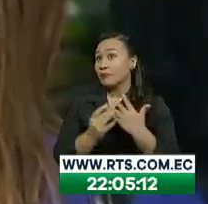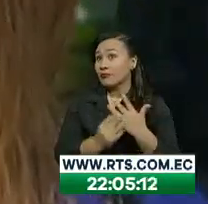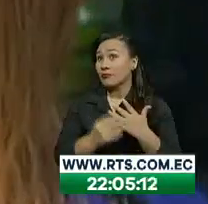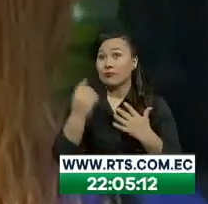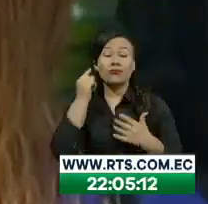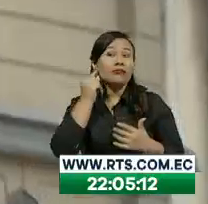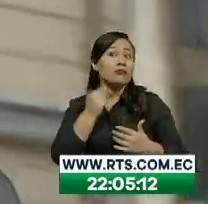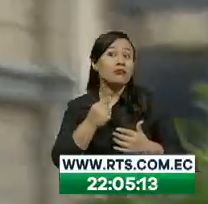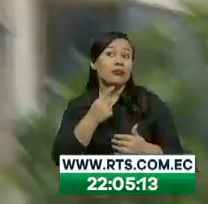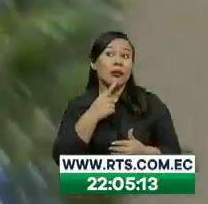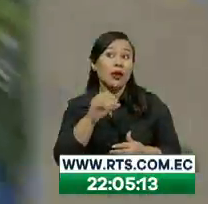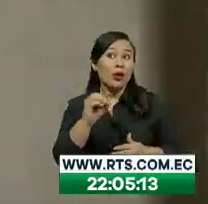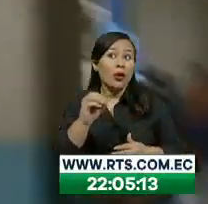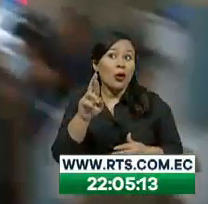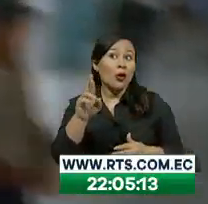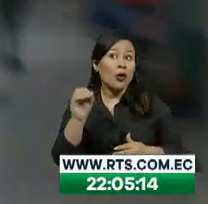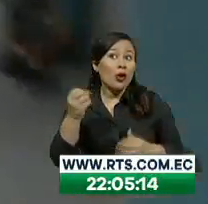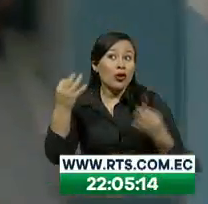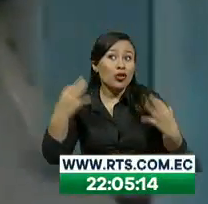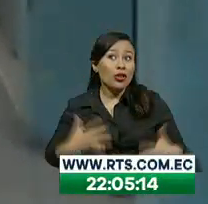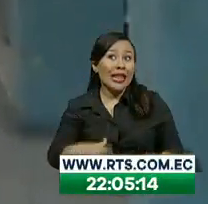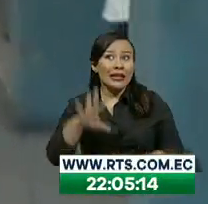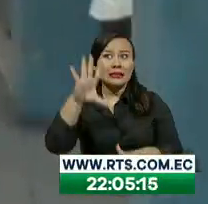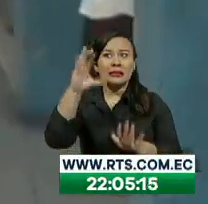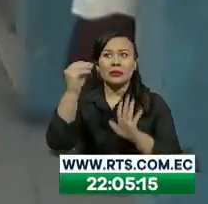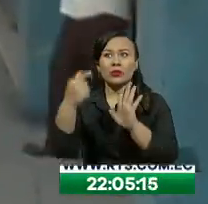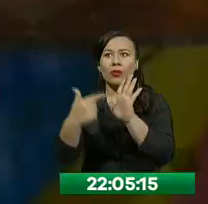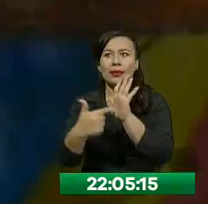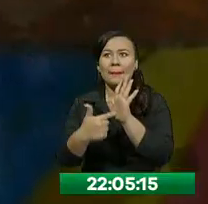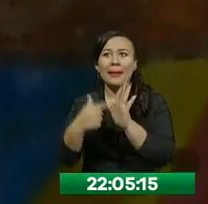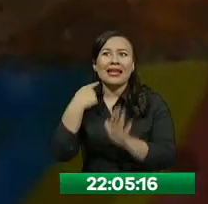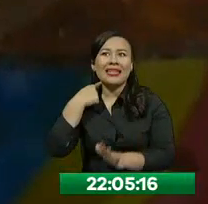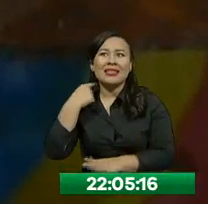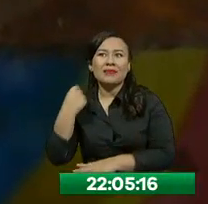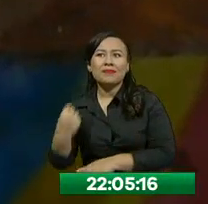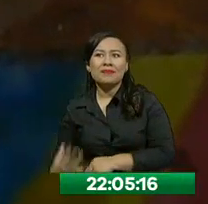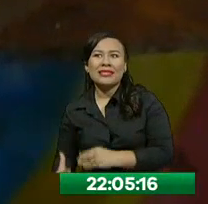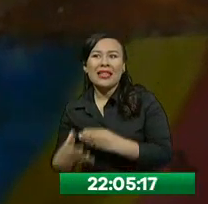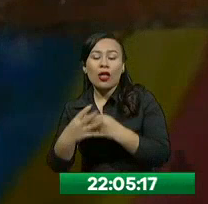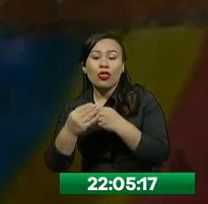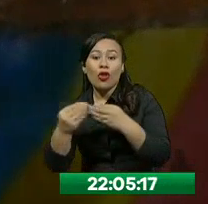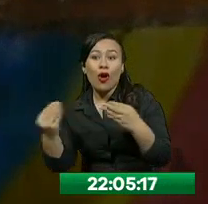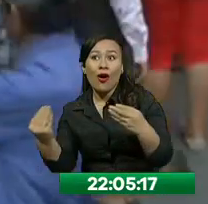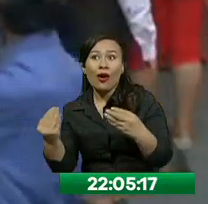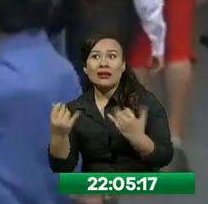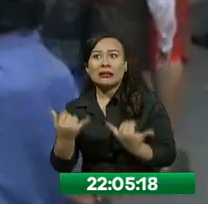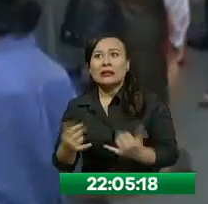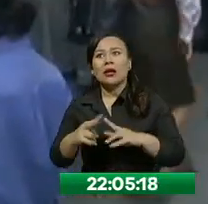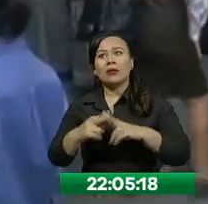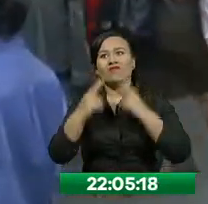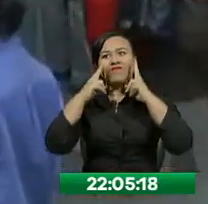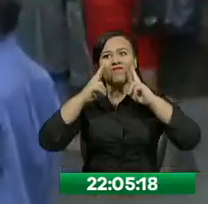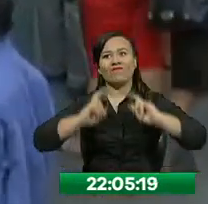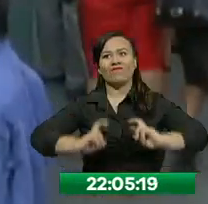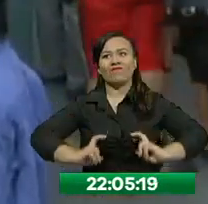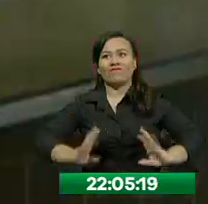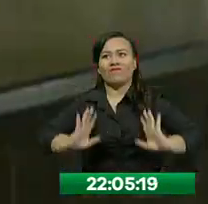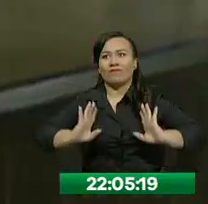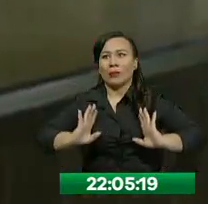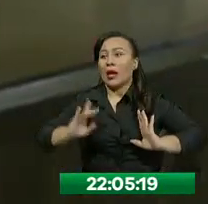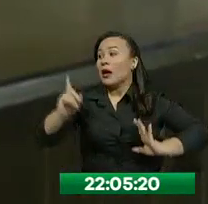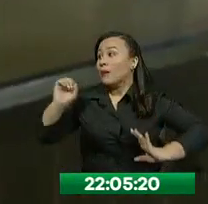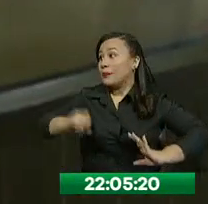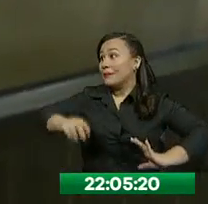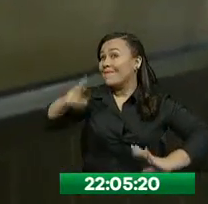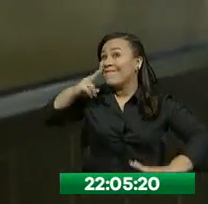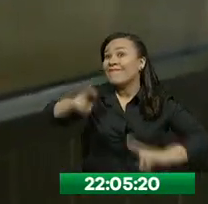joyas de oro dejarían más de $50,000 en pérdidas y ya hasta el momento dieron inicio a las investigaciones que permitan